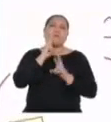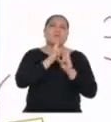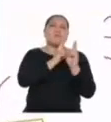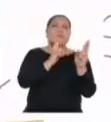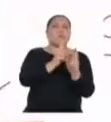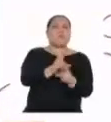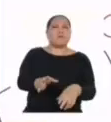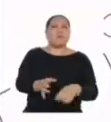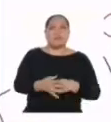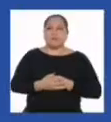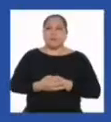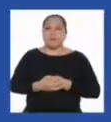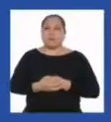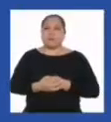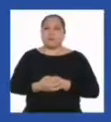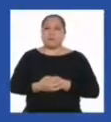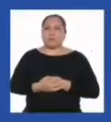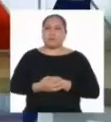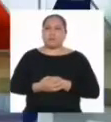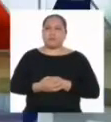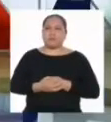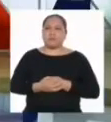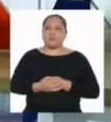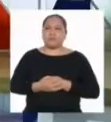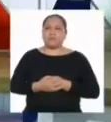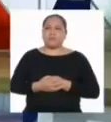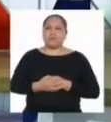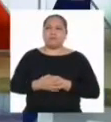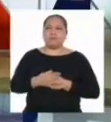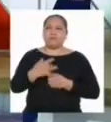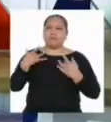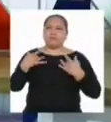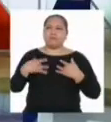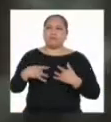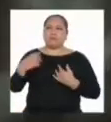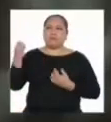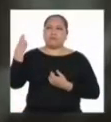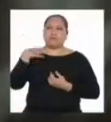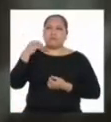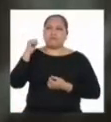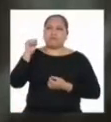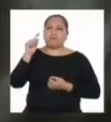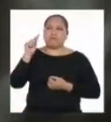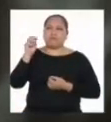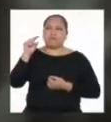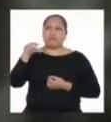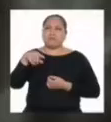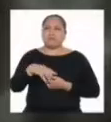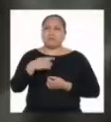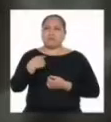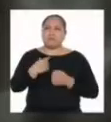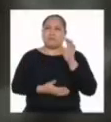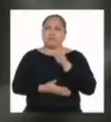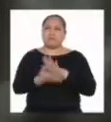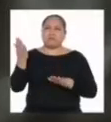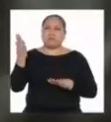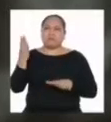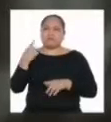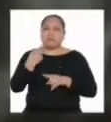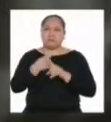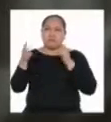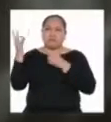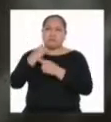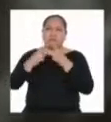Qué terrible lo que me cuentas, Ato. Yaremis, me tengo que ir,